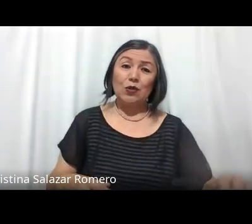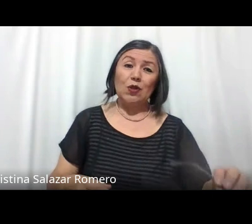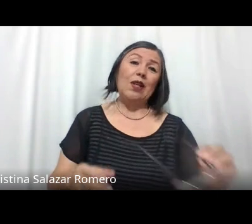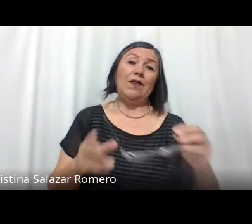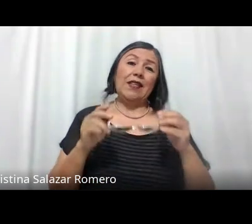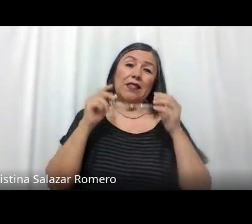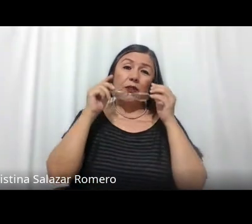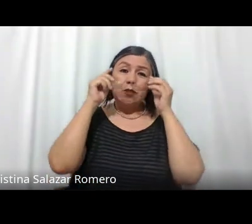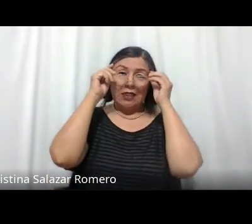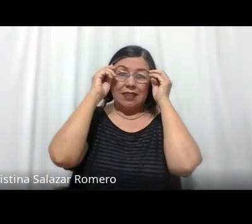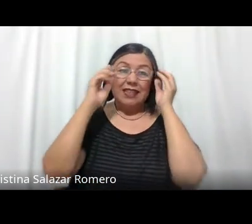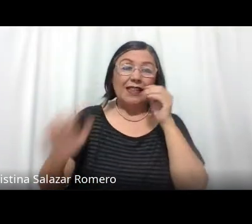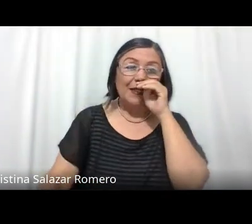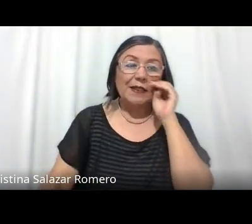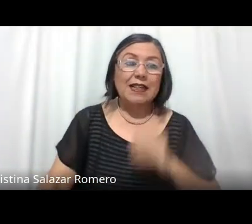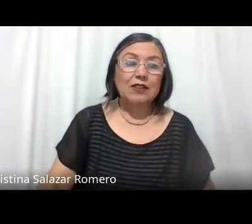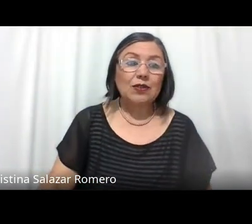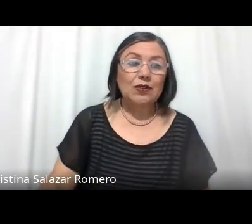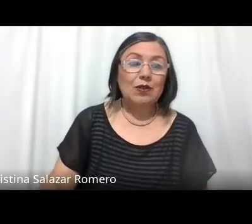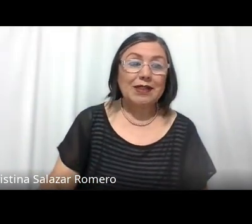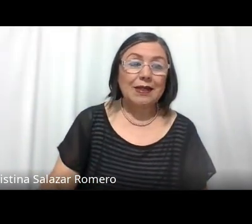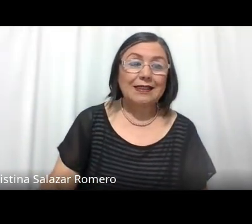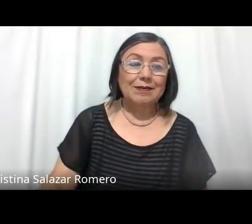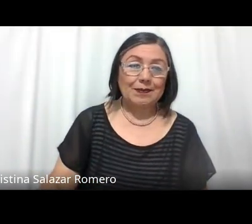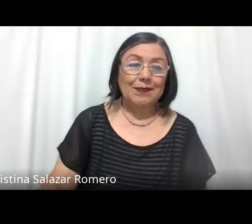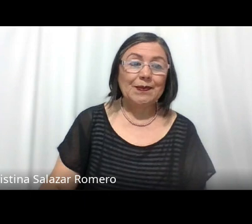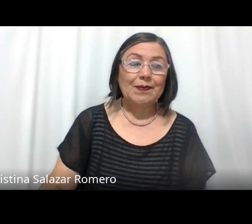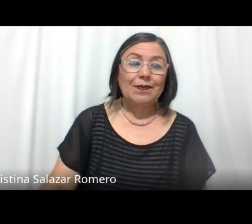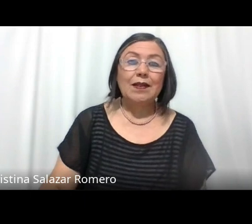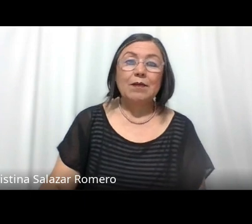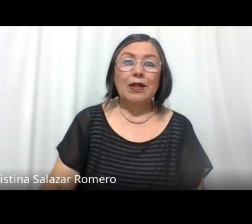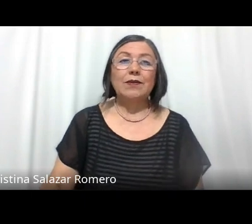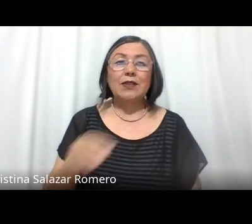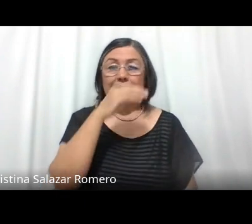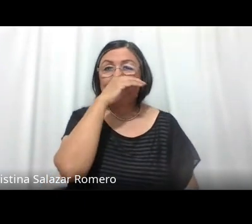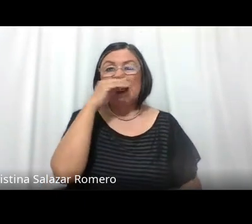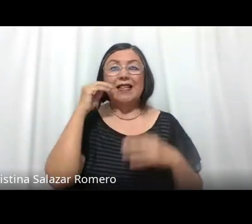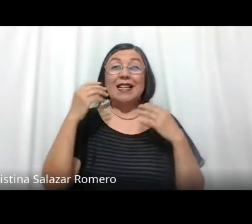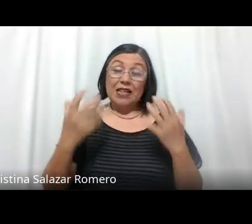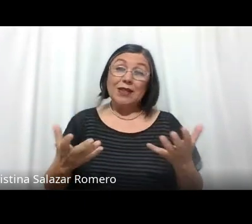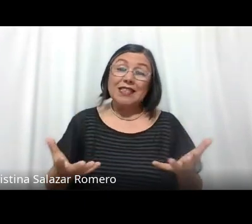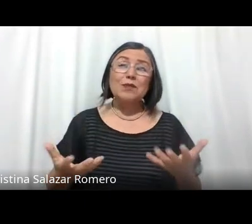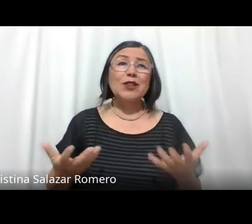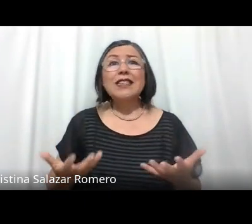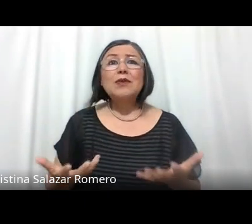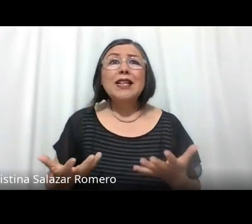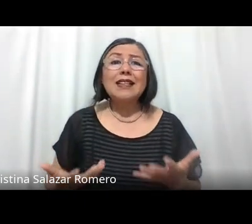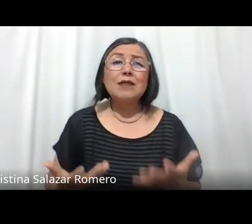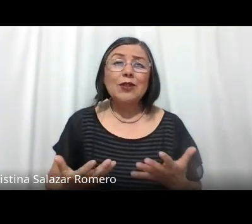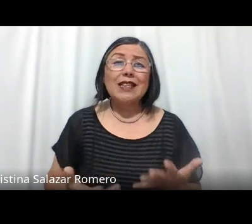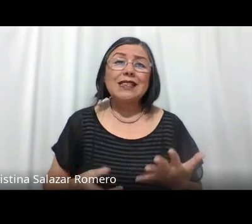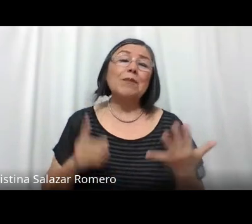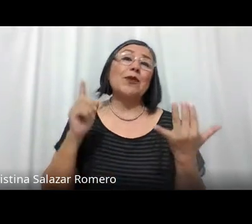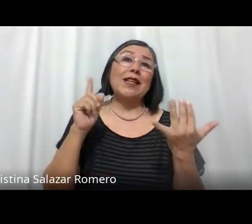el uso de esos rasgos no manuales. Bueno, entonces, la lengua de señas, ¿por qué tiene una